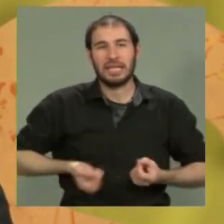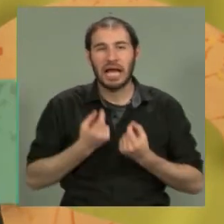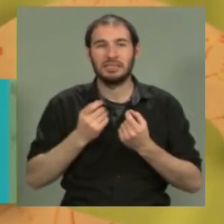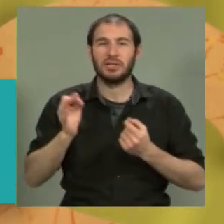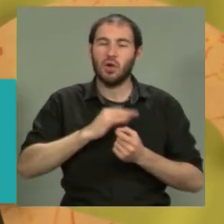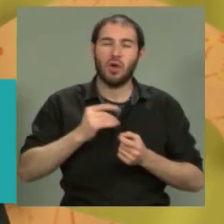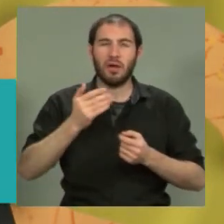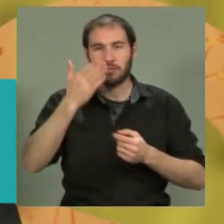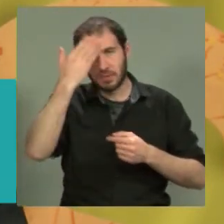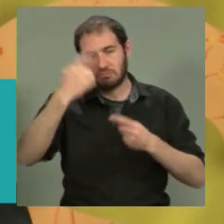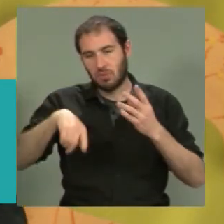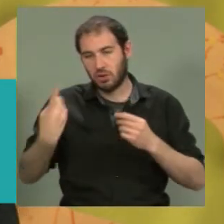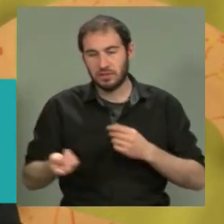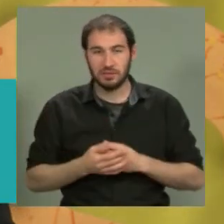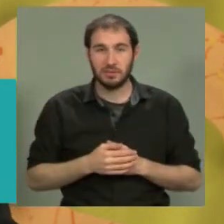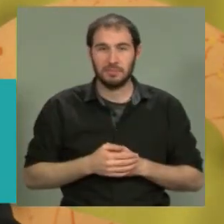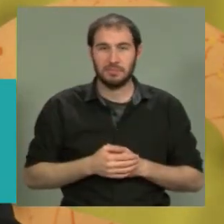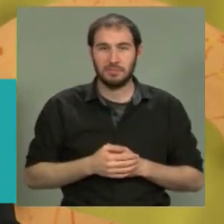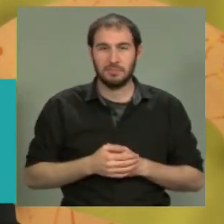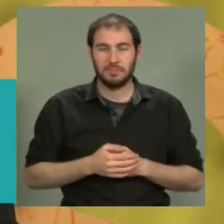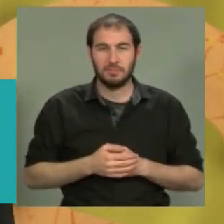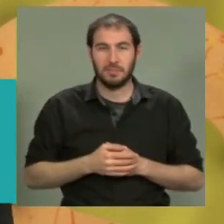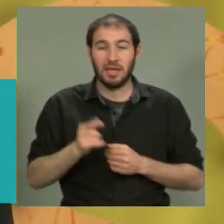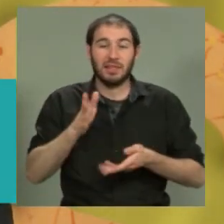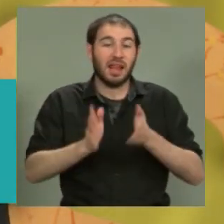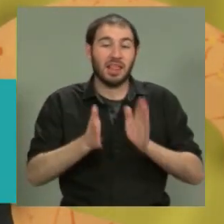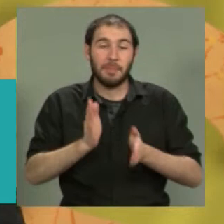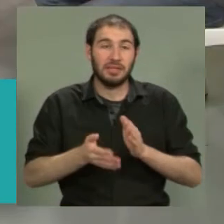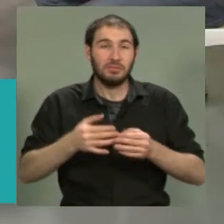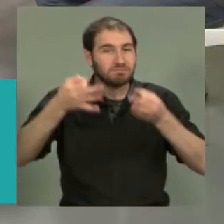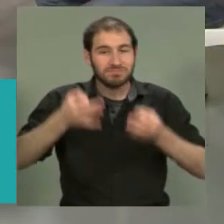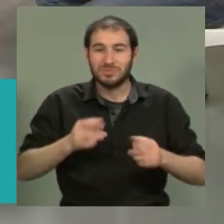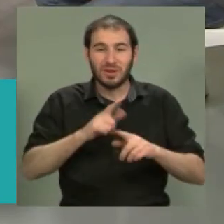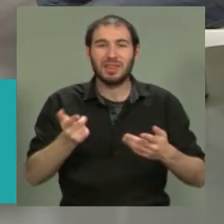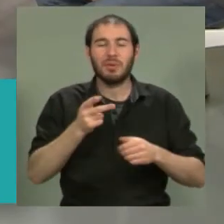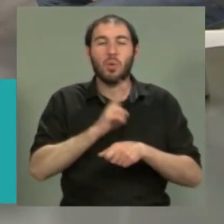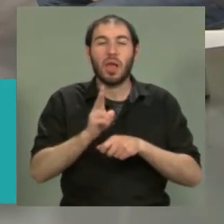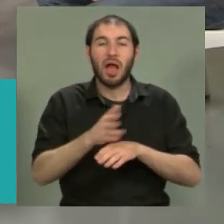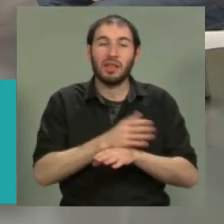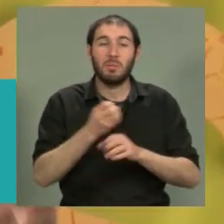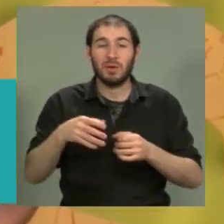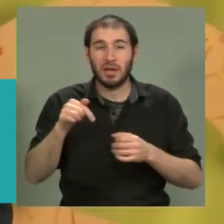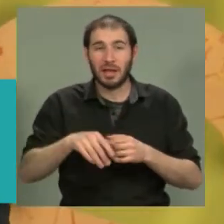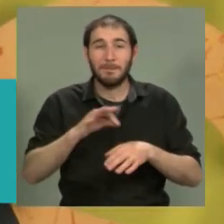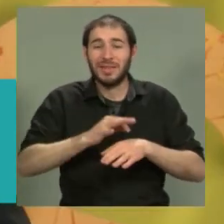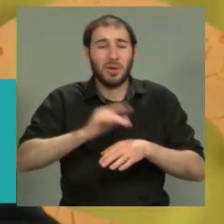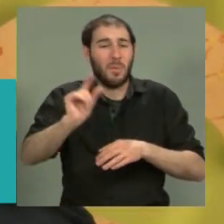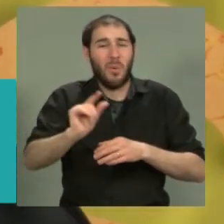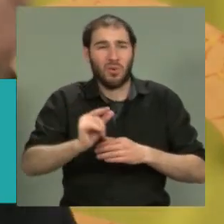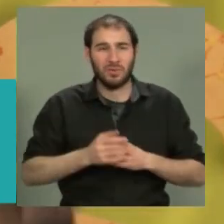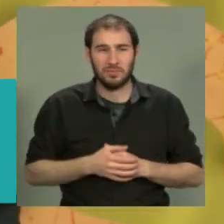enfermedades oncomatológicas y sin ningún tratamiento eficaz para lo que es cuidados paliativos, porque no hay acceso, hay pocos médicos